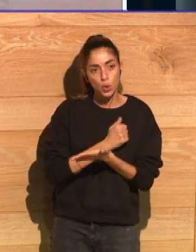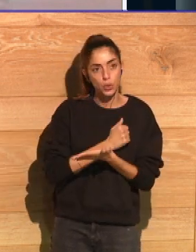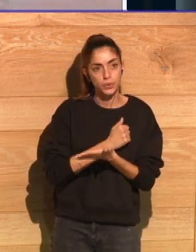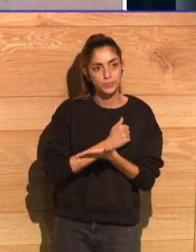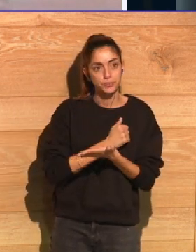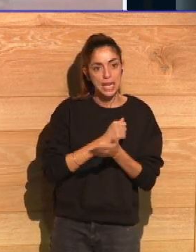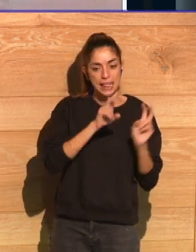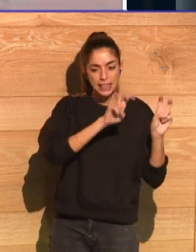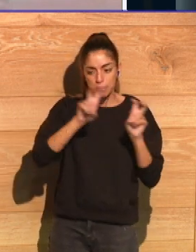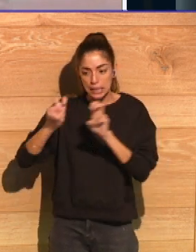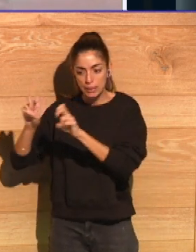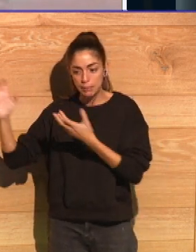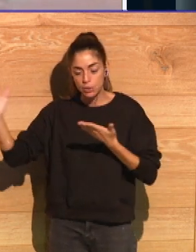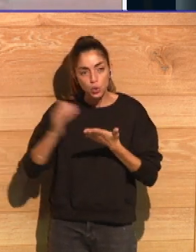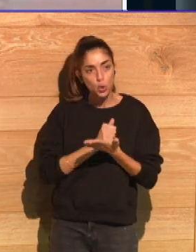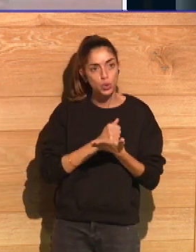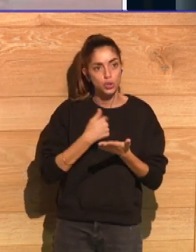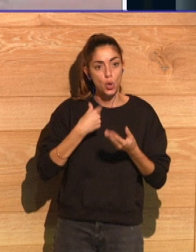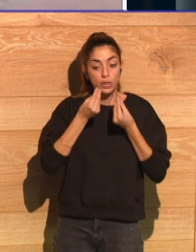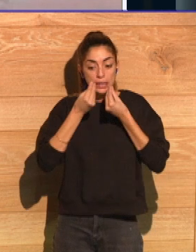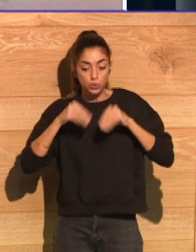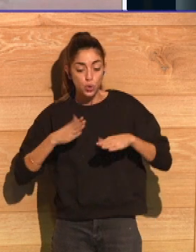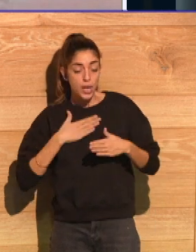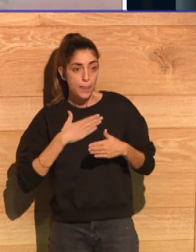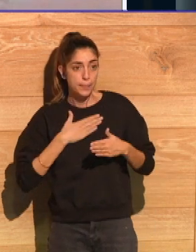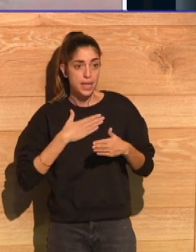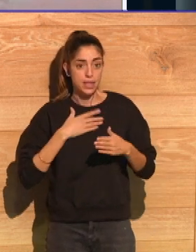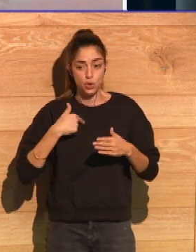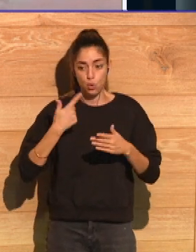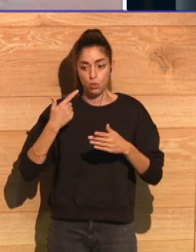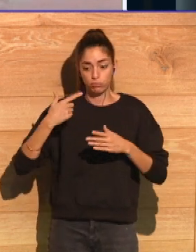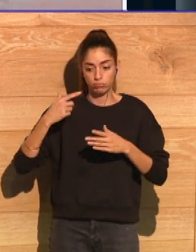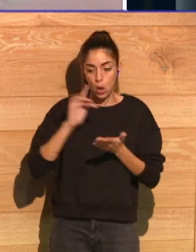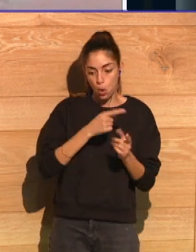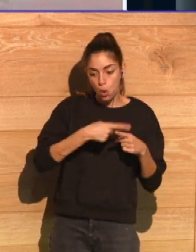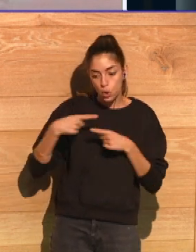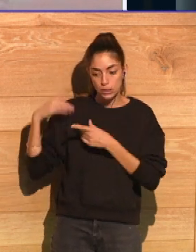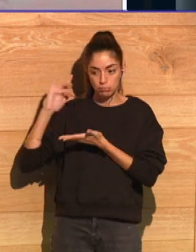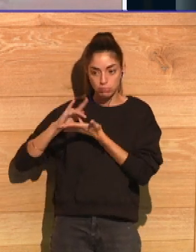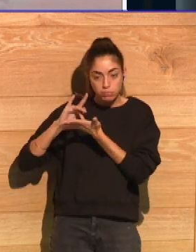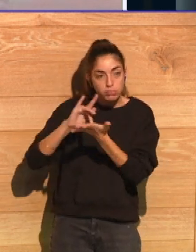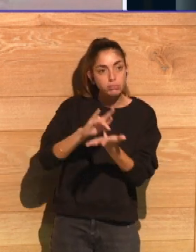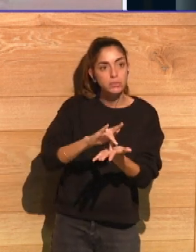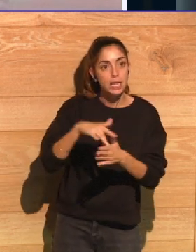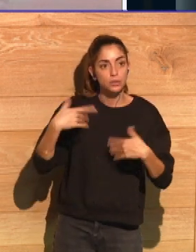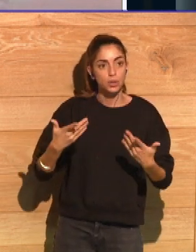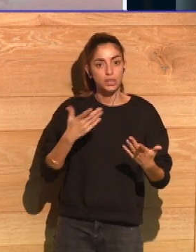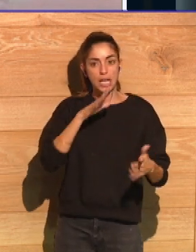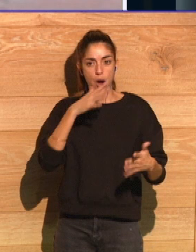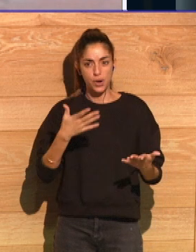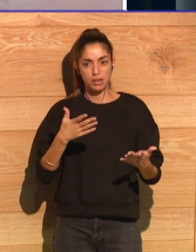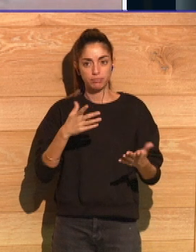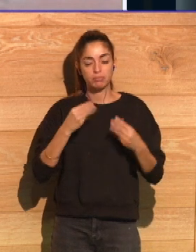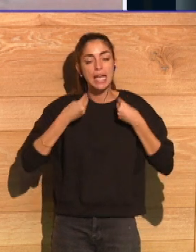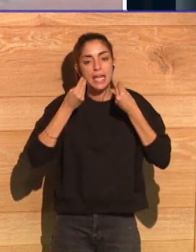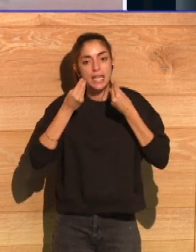Quería trasladar toda la historia, todo lo que yo había hecho siempre, y por supuesto eso es imposible. No es una historia coherente,